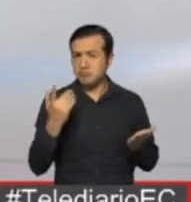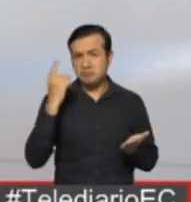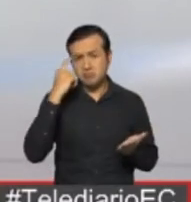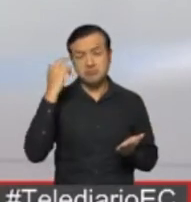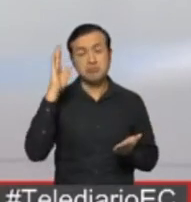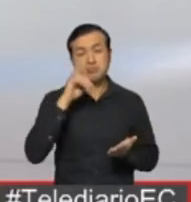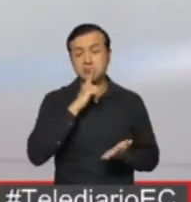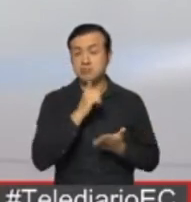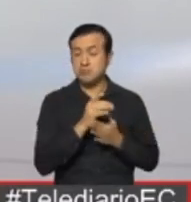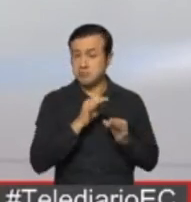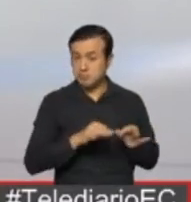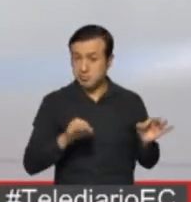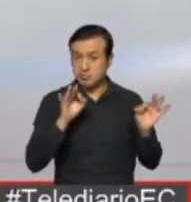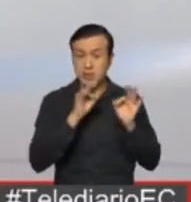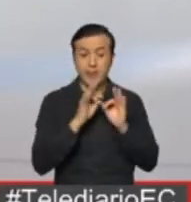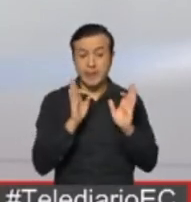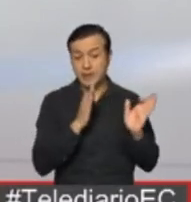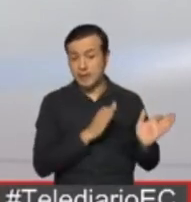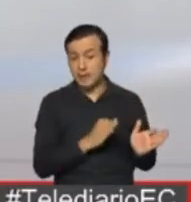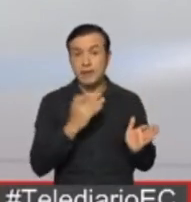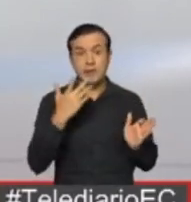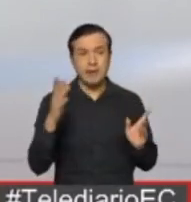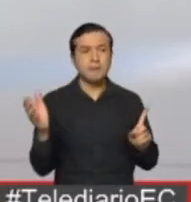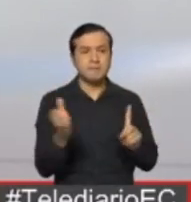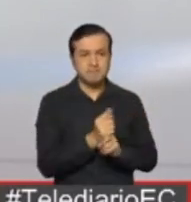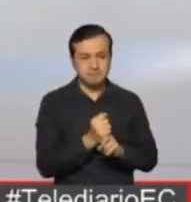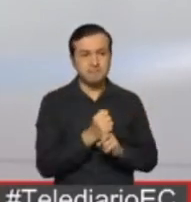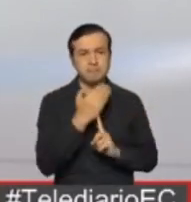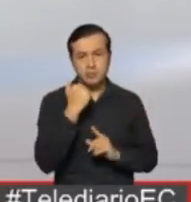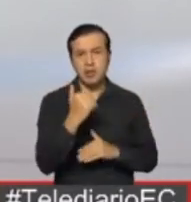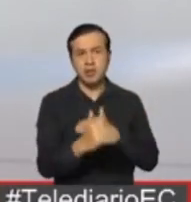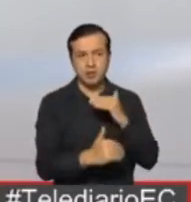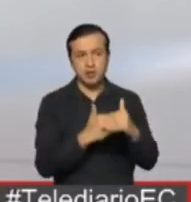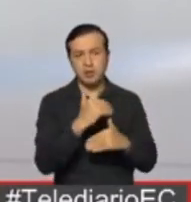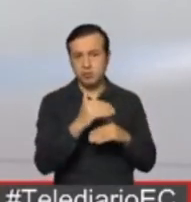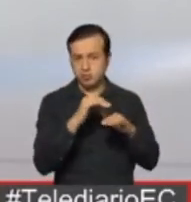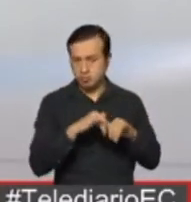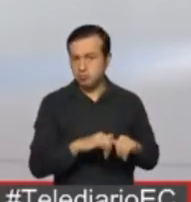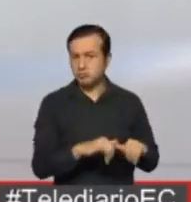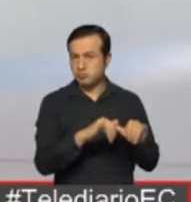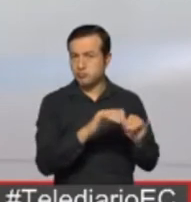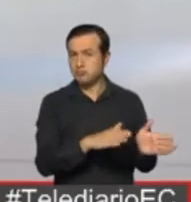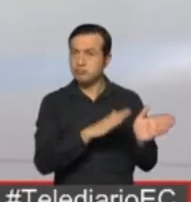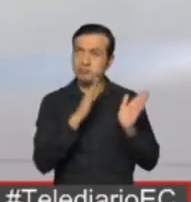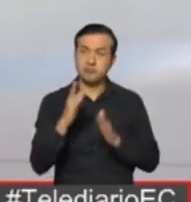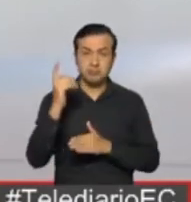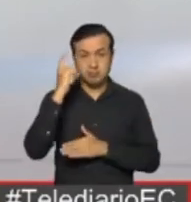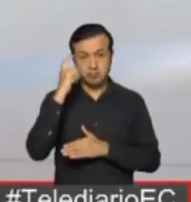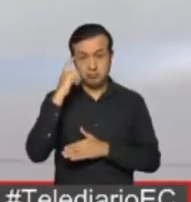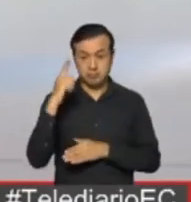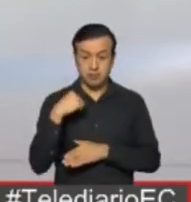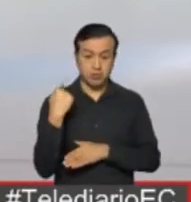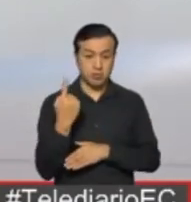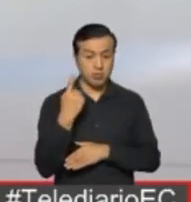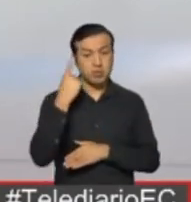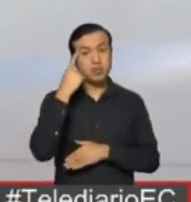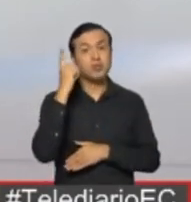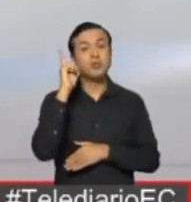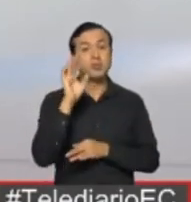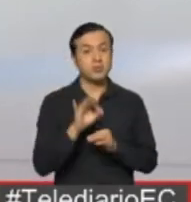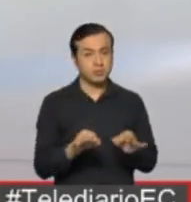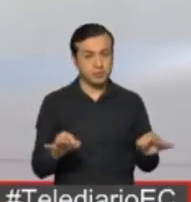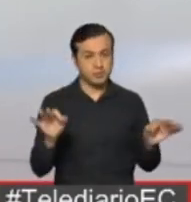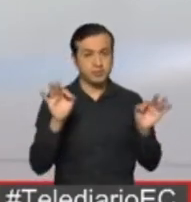poco la parte el tratamiento se ha logrado hacer de manera correcta ahora pienso también que nosotros debemos basarnos o